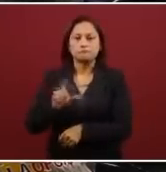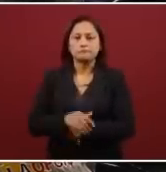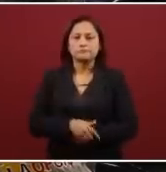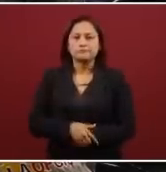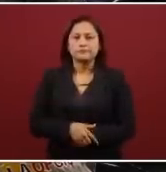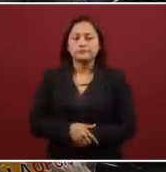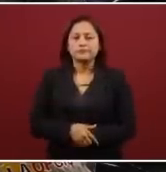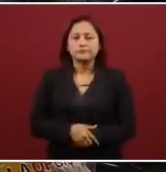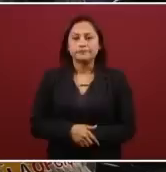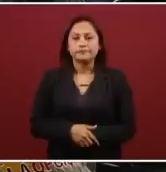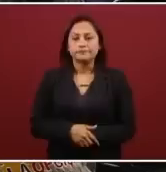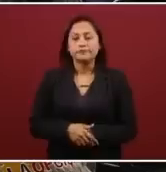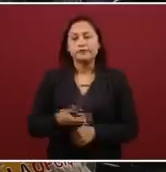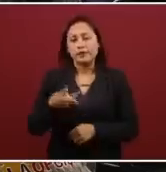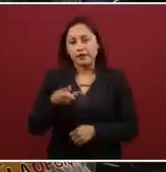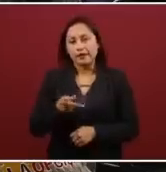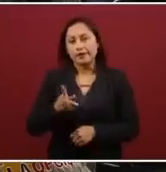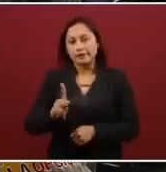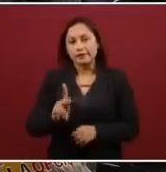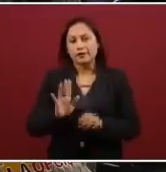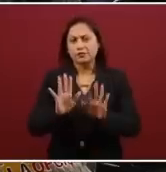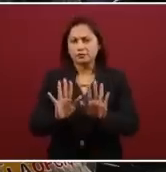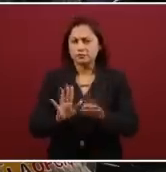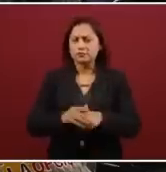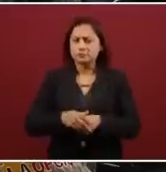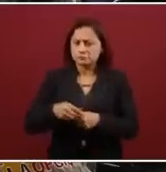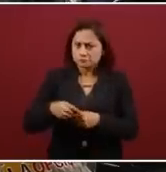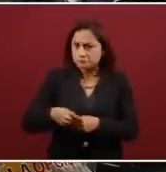pero de todas maneras